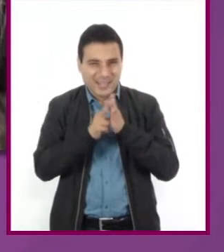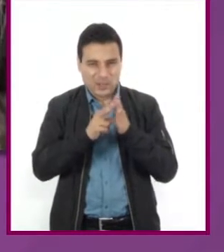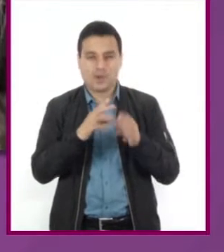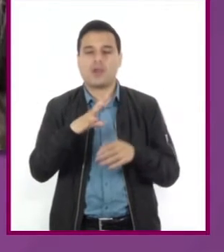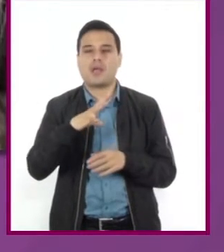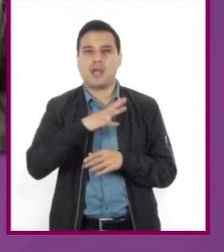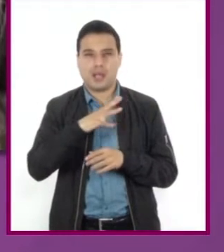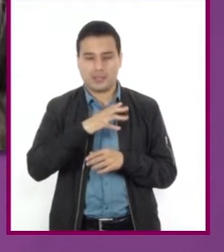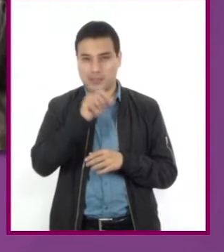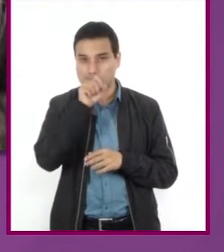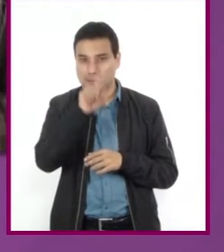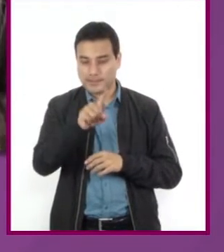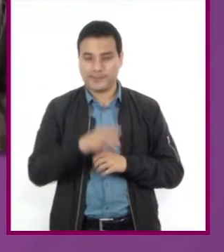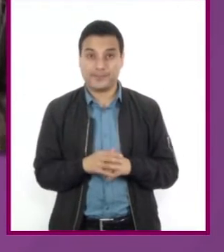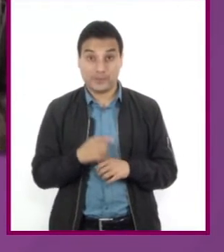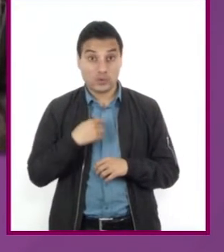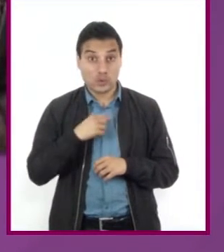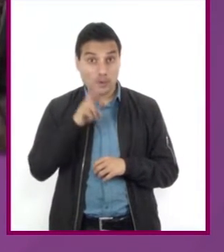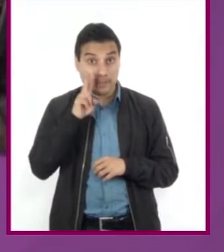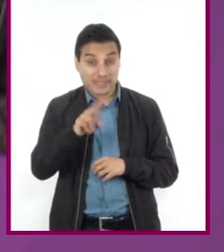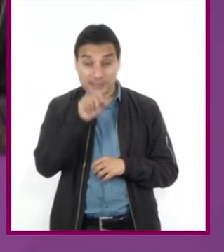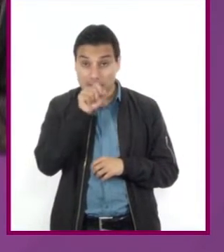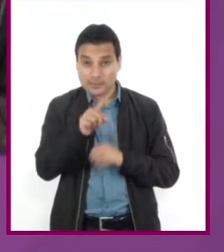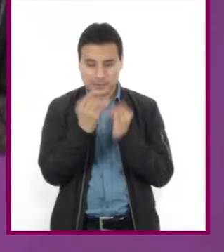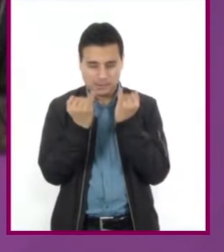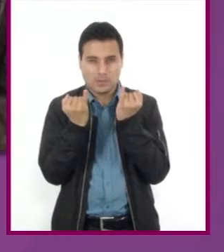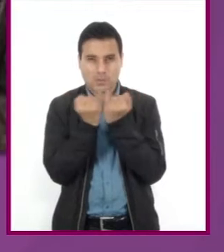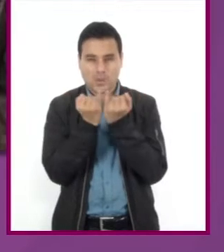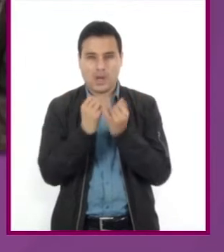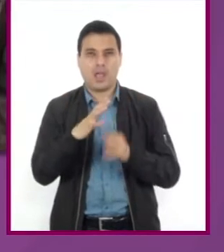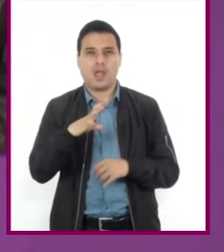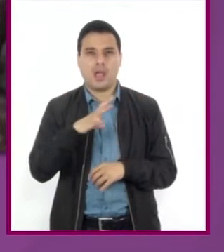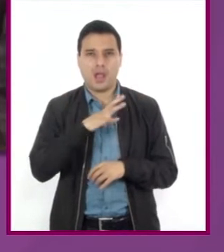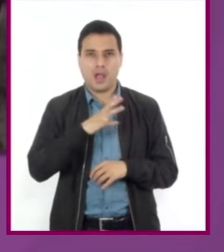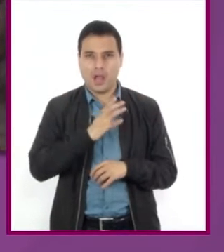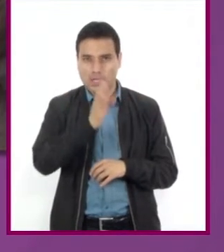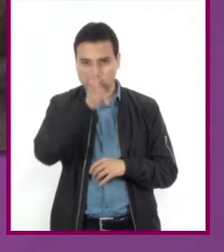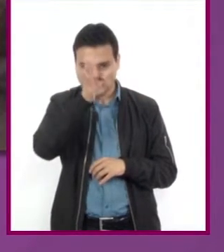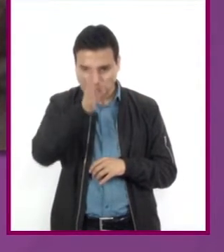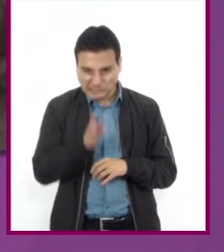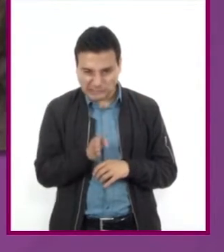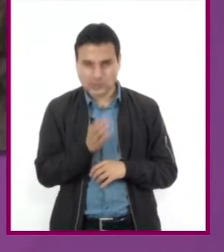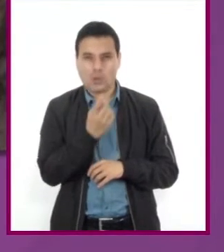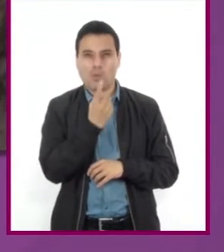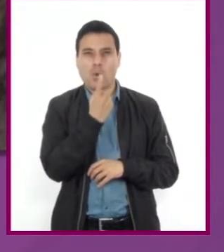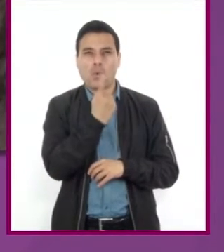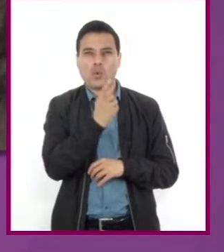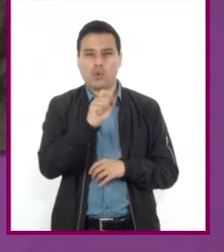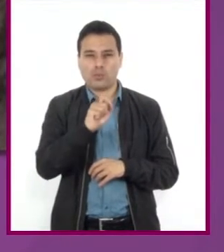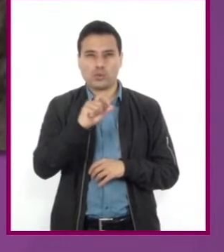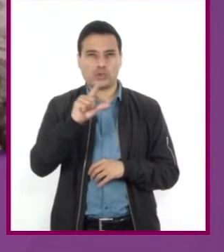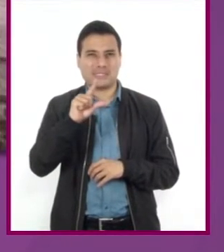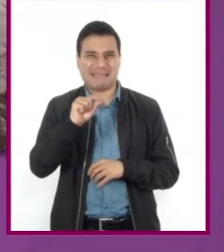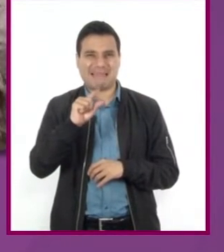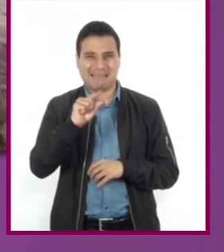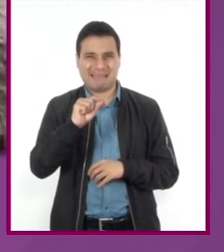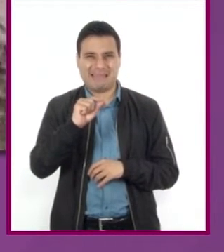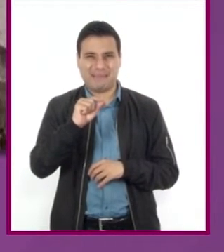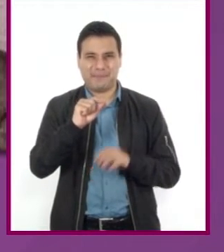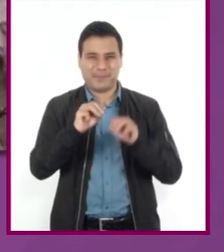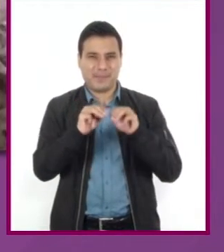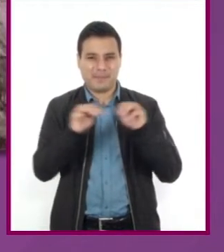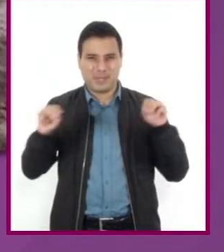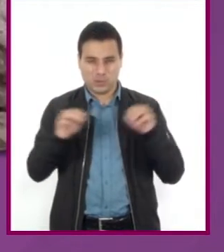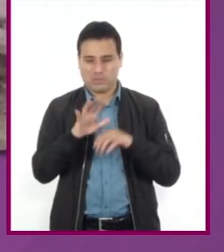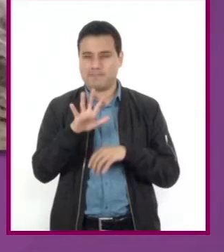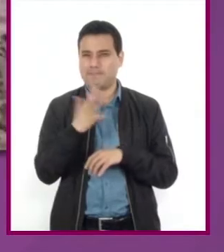se notó que había unos cortes verticales de casi 1,70 m de altura. Había una